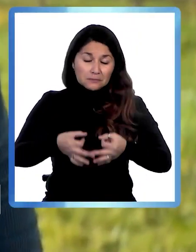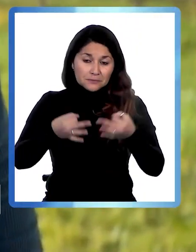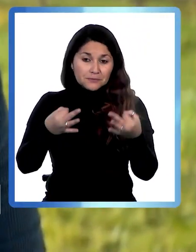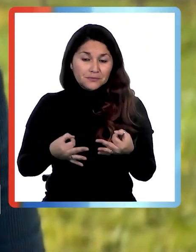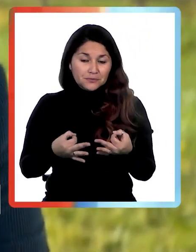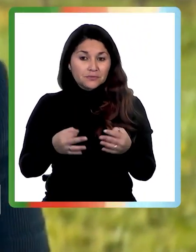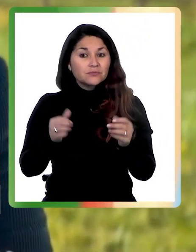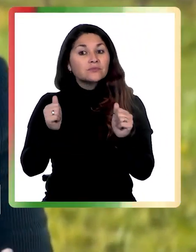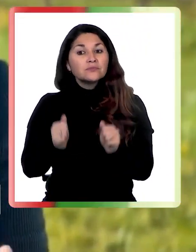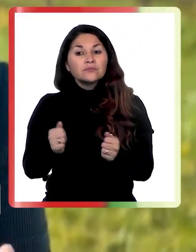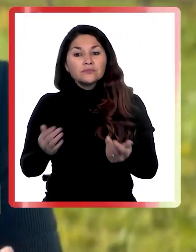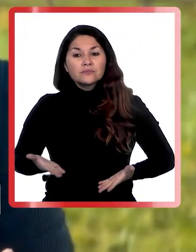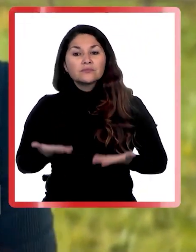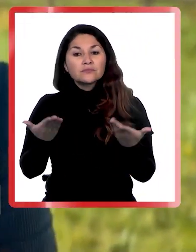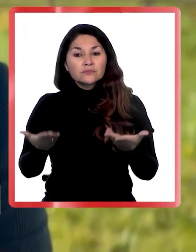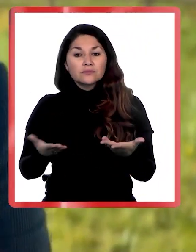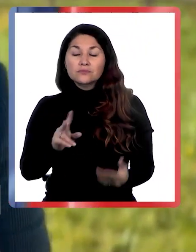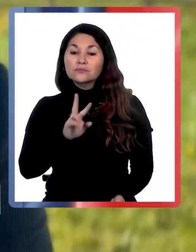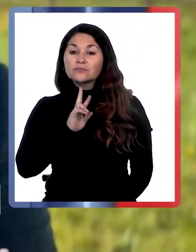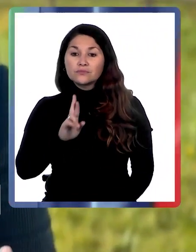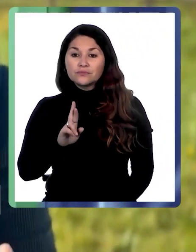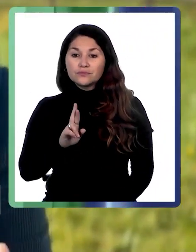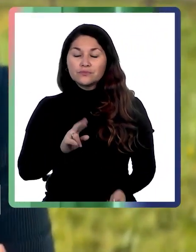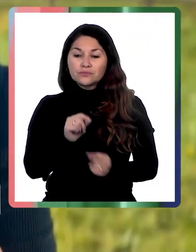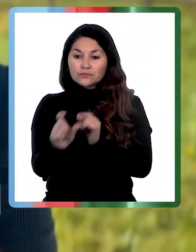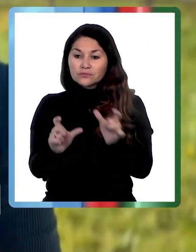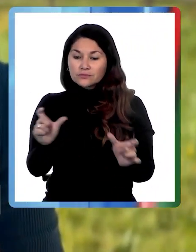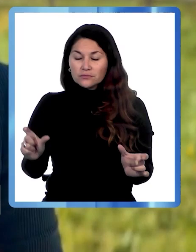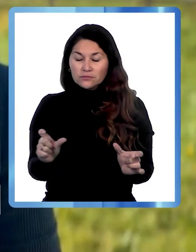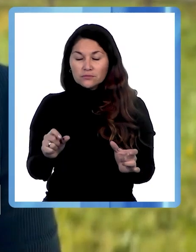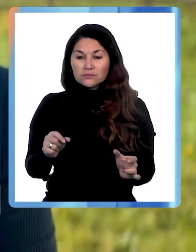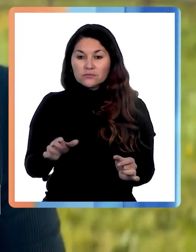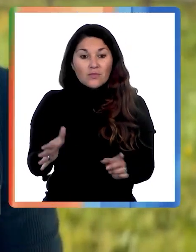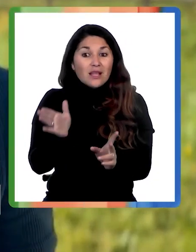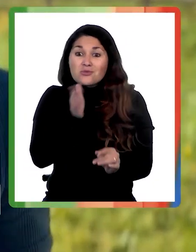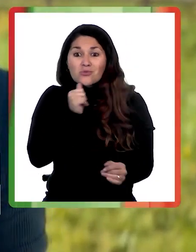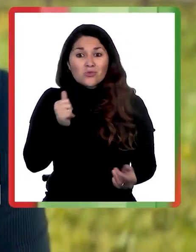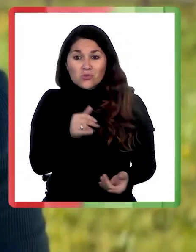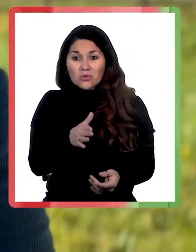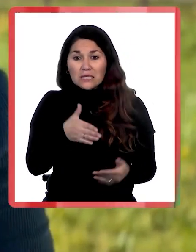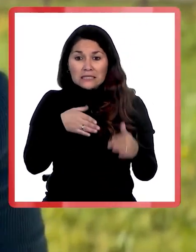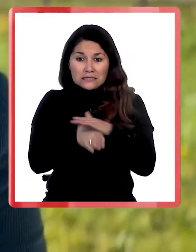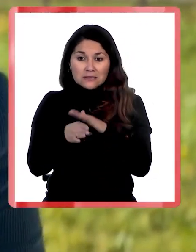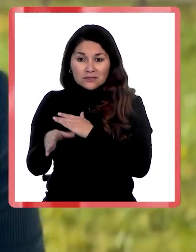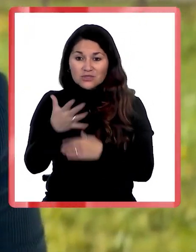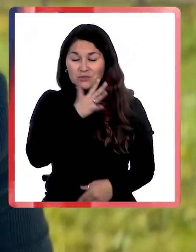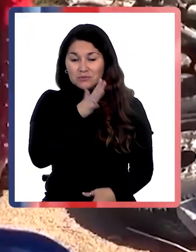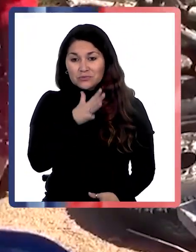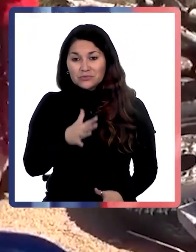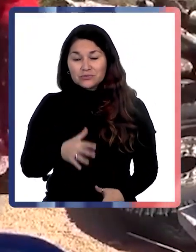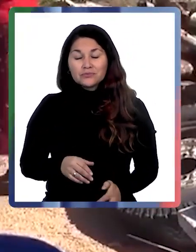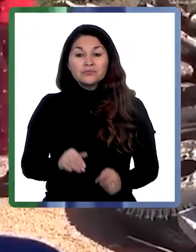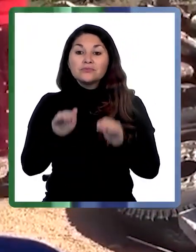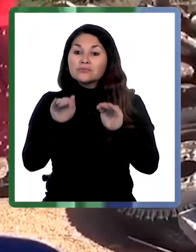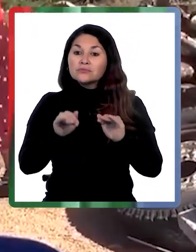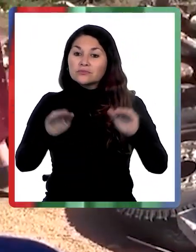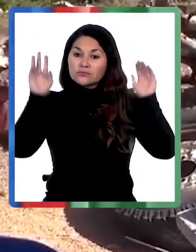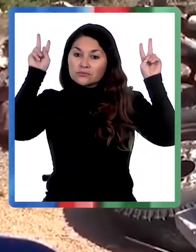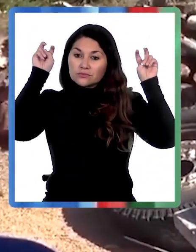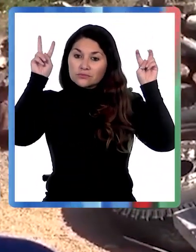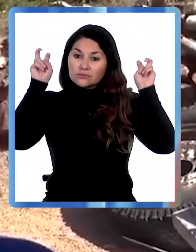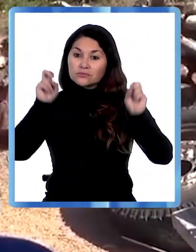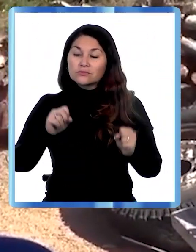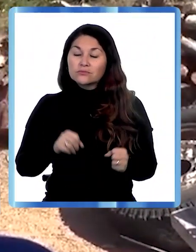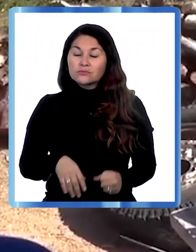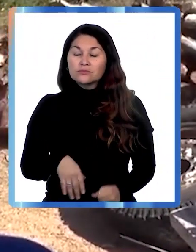precisamente para poder entregar una solución pertinente a las personas que hoy día no tienen acceso al agua sobre este mismo tema se